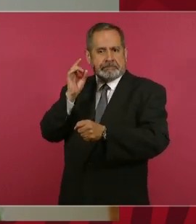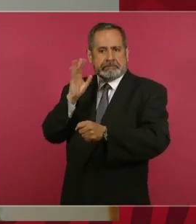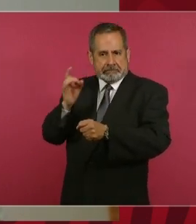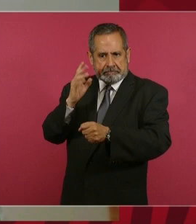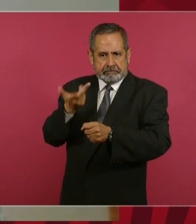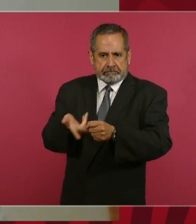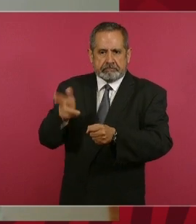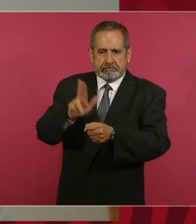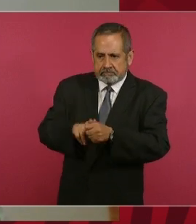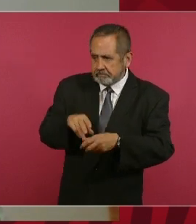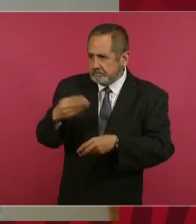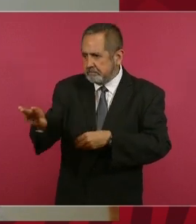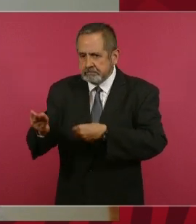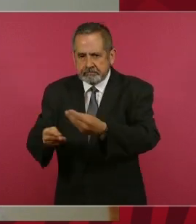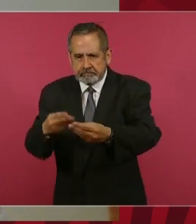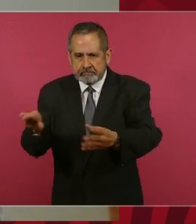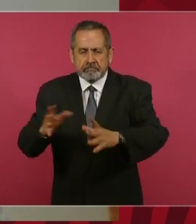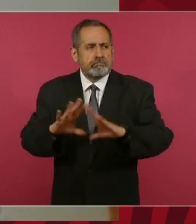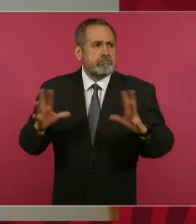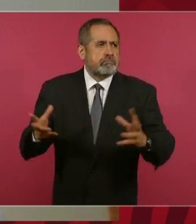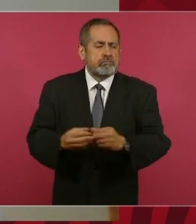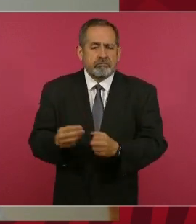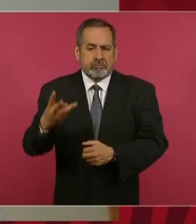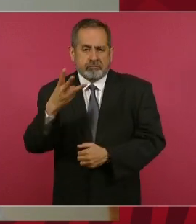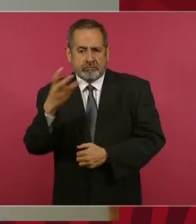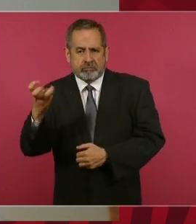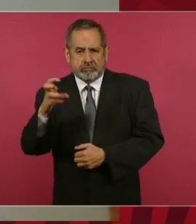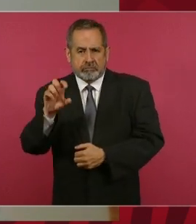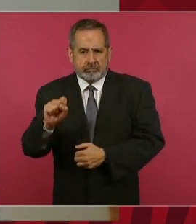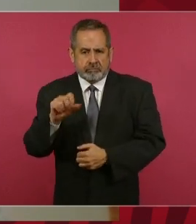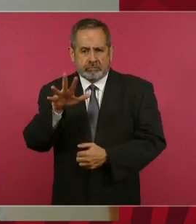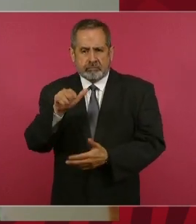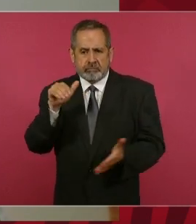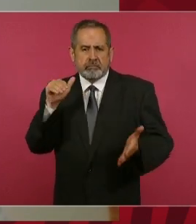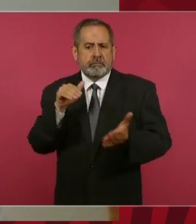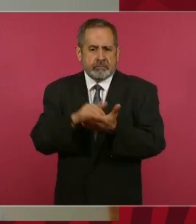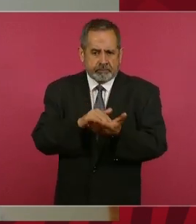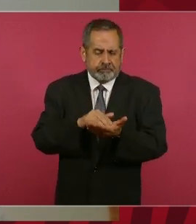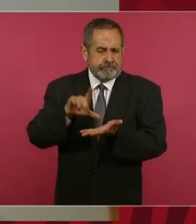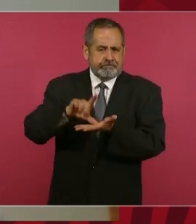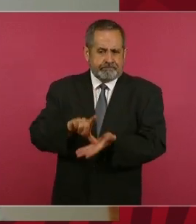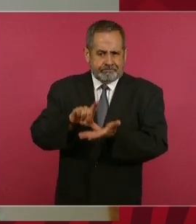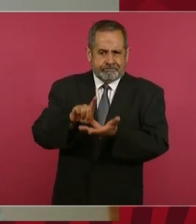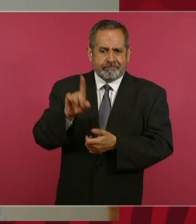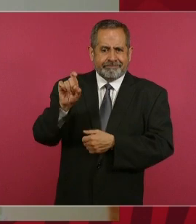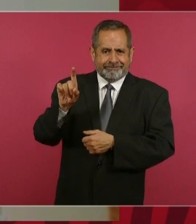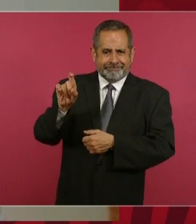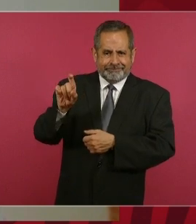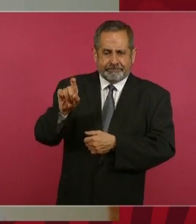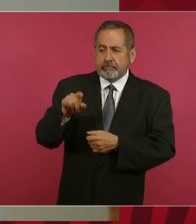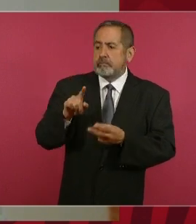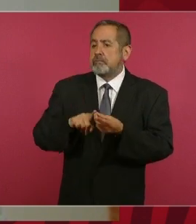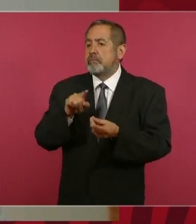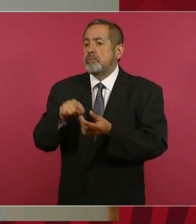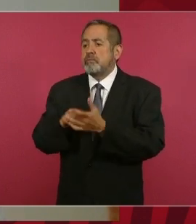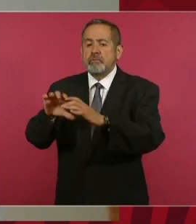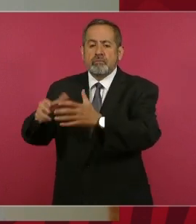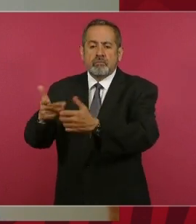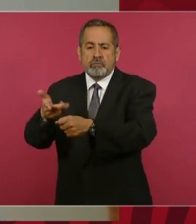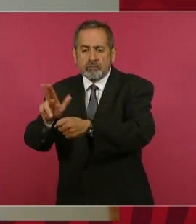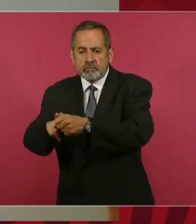ha acumulado un total de 365,000 litros de agua a centros médicos